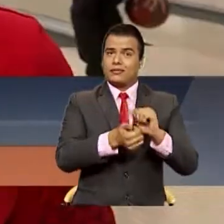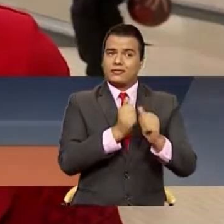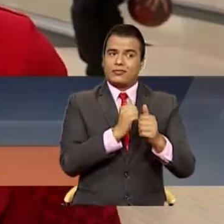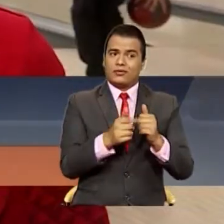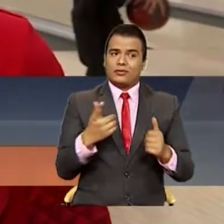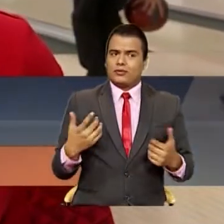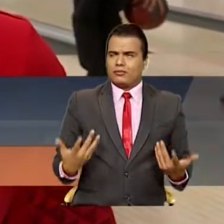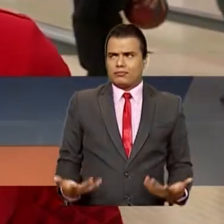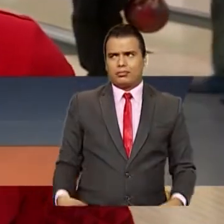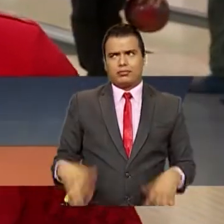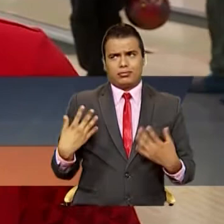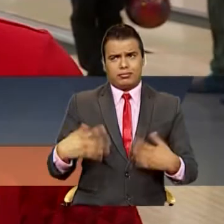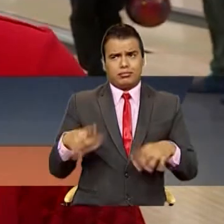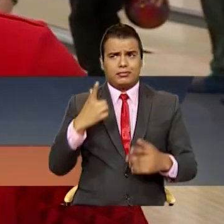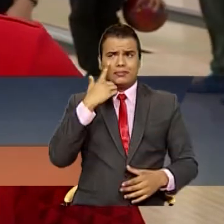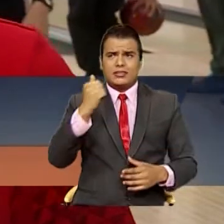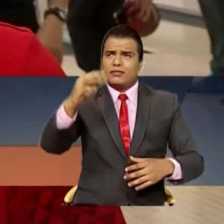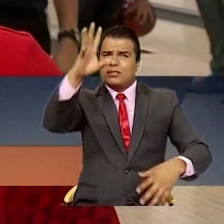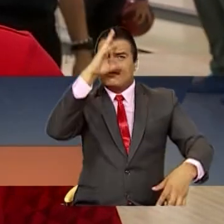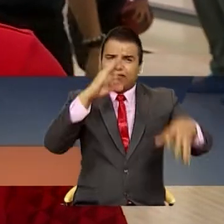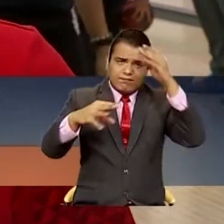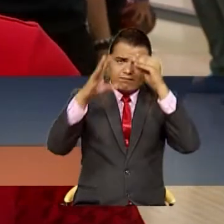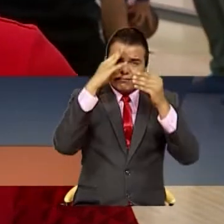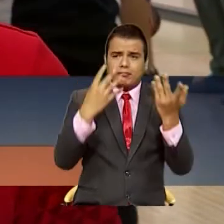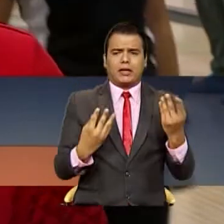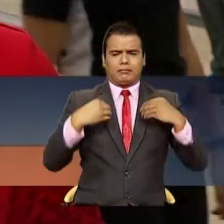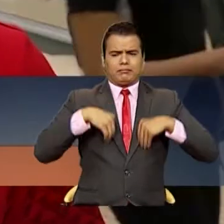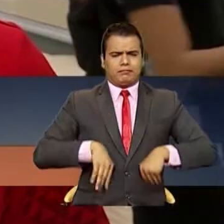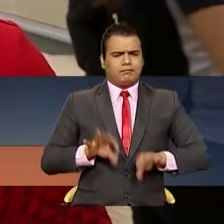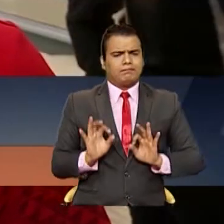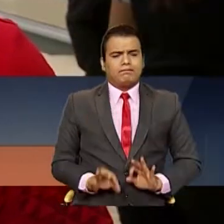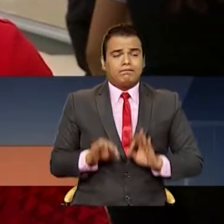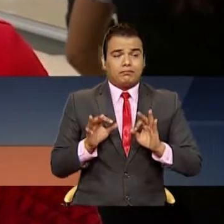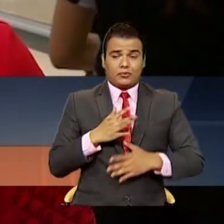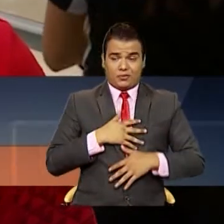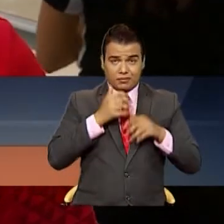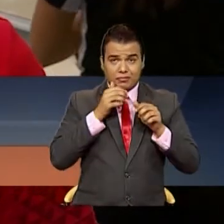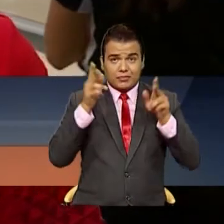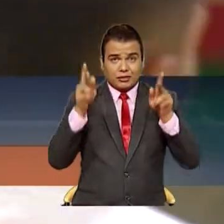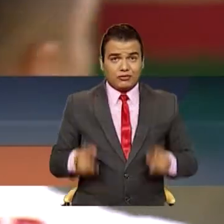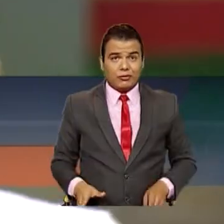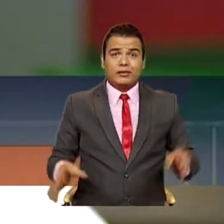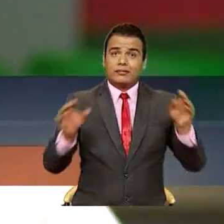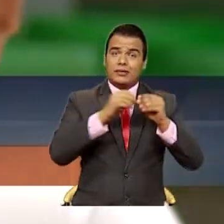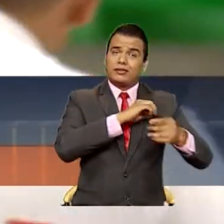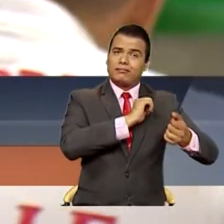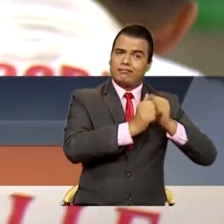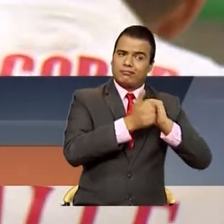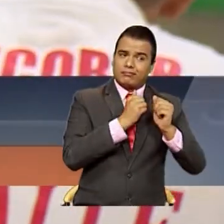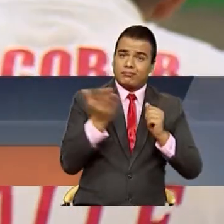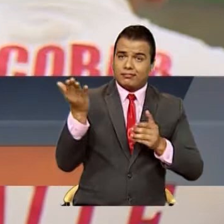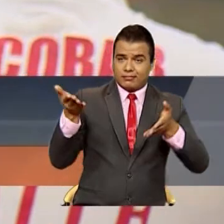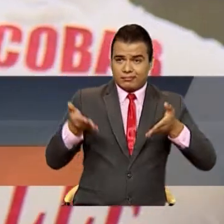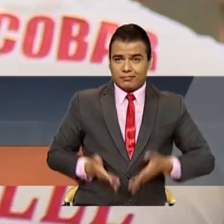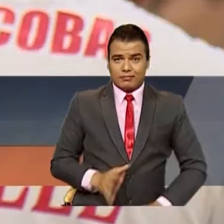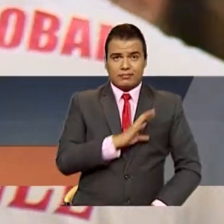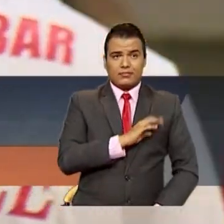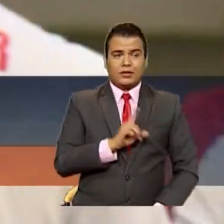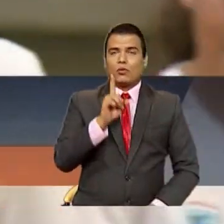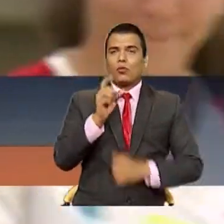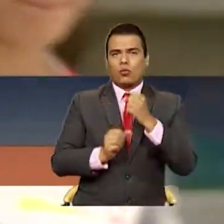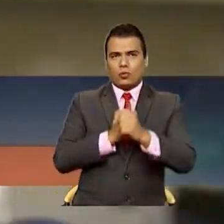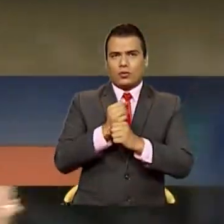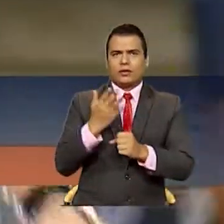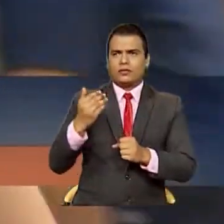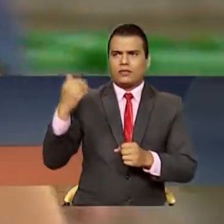una experiencia muy chévere, he aprendido mucho, he crecido mucho, no solamente como persona, sino también como deportista. Esta caleña vive hace un año